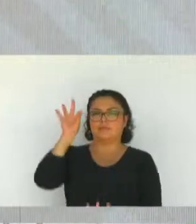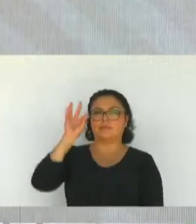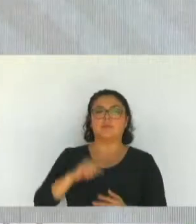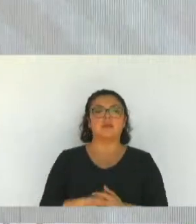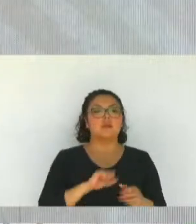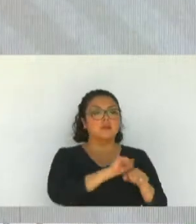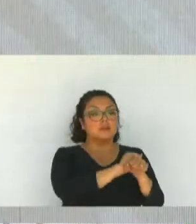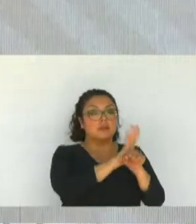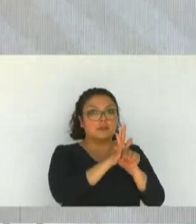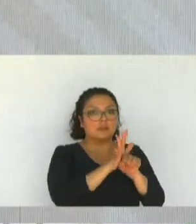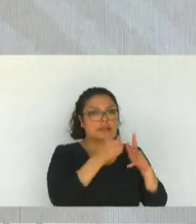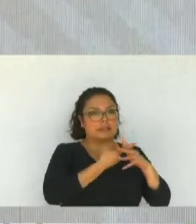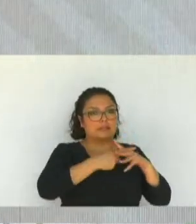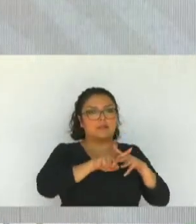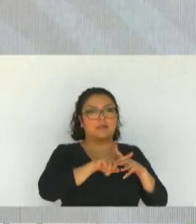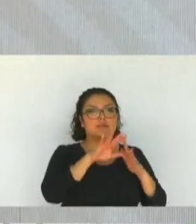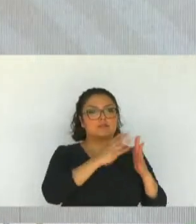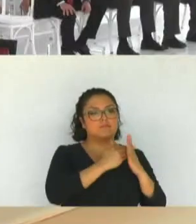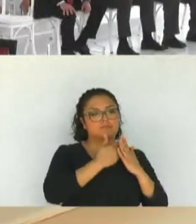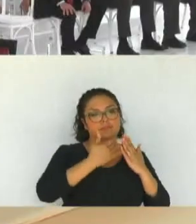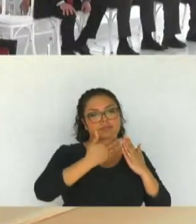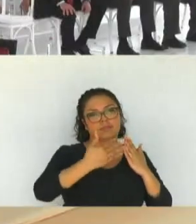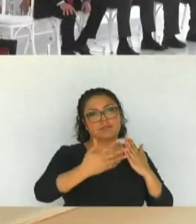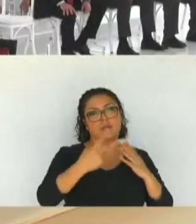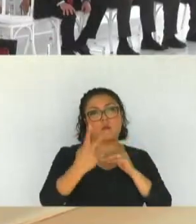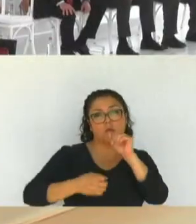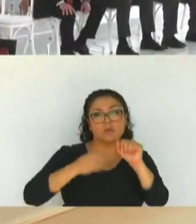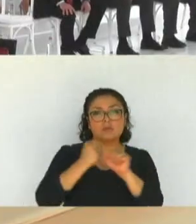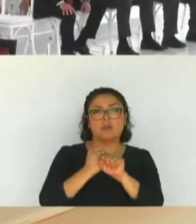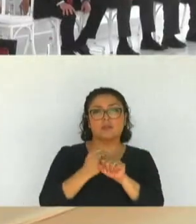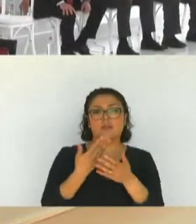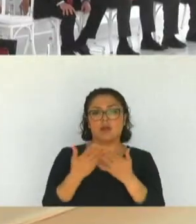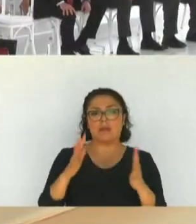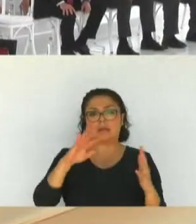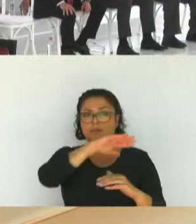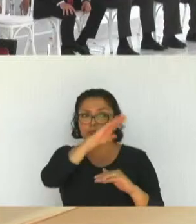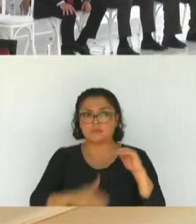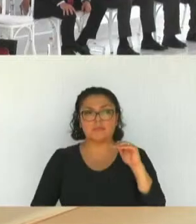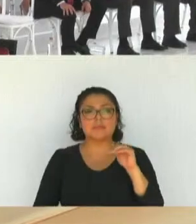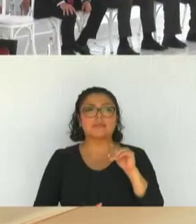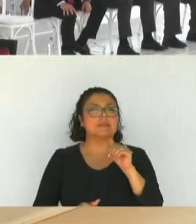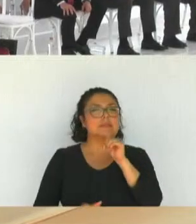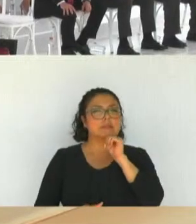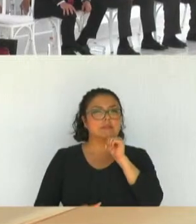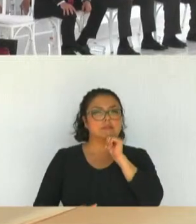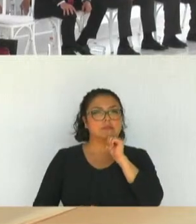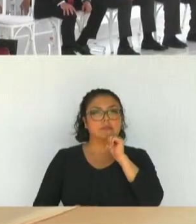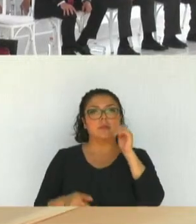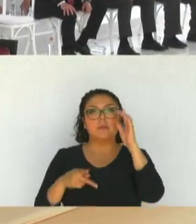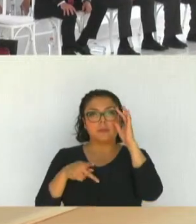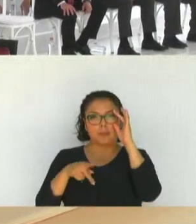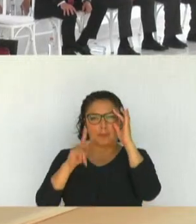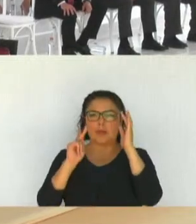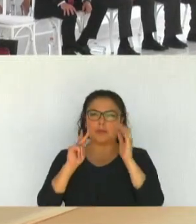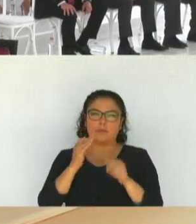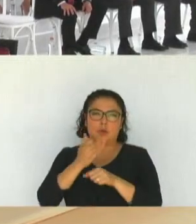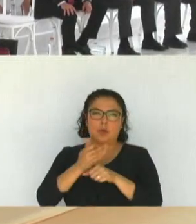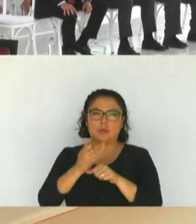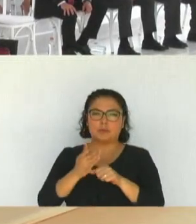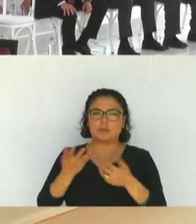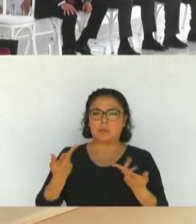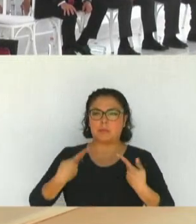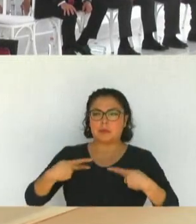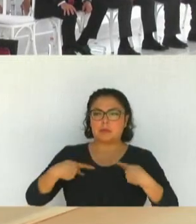nos permiten hacer ese planteamiento el día de hoy, esa pregunta. Hoy tenemos menos contagios, tenemos muchísimos